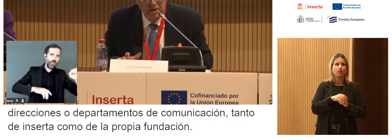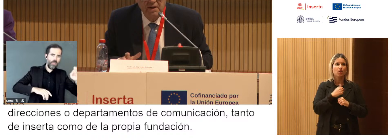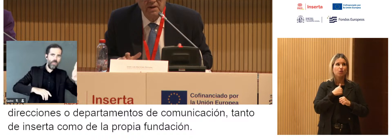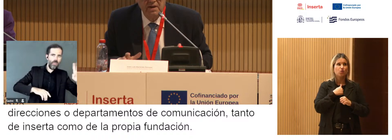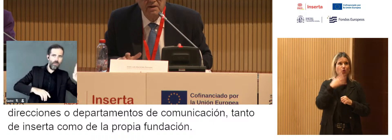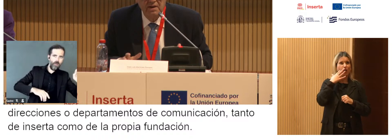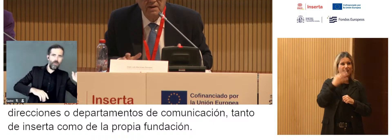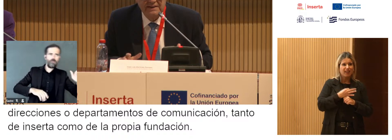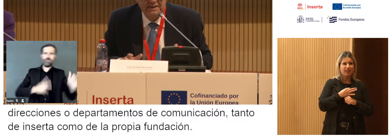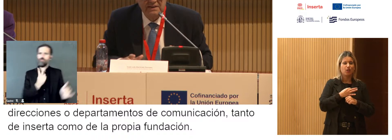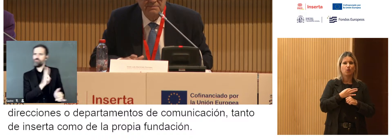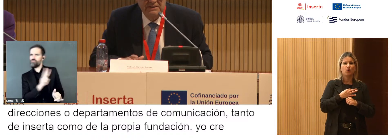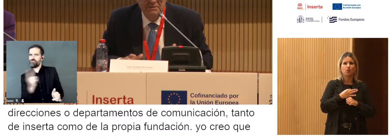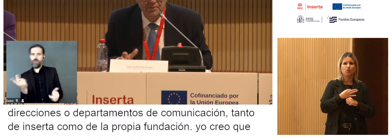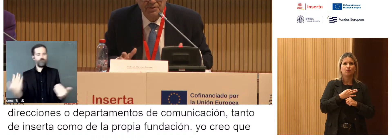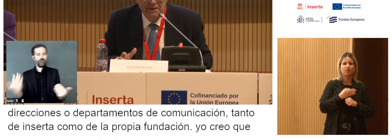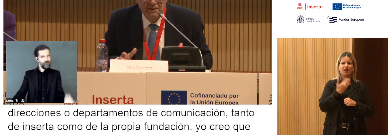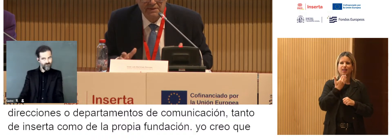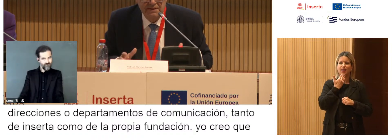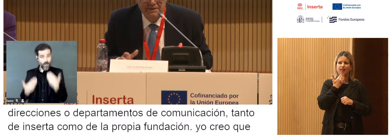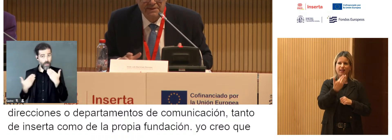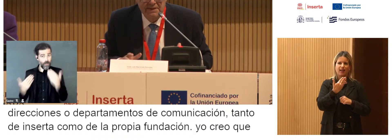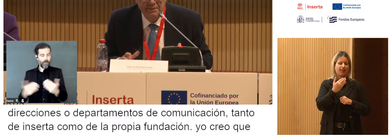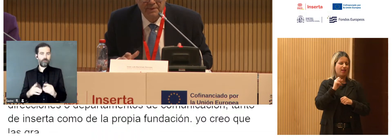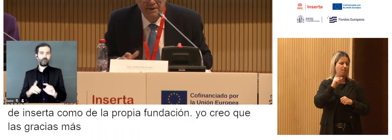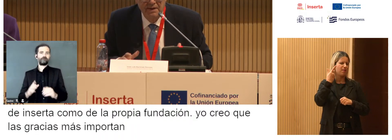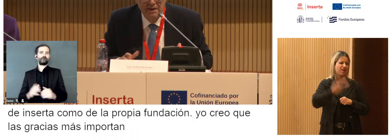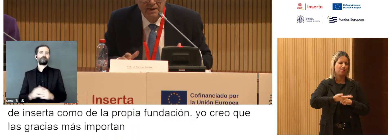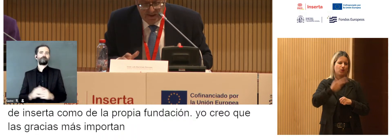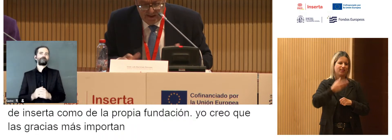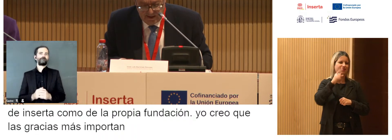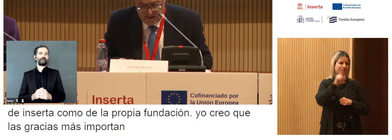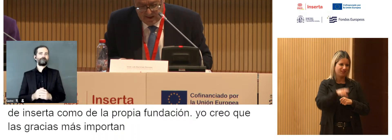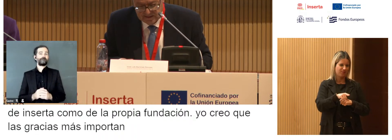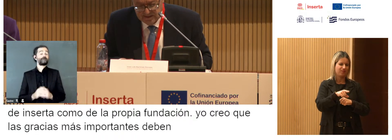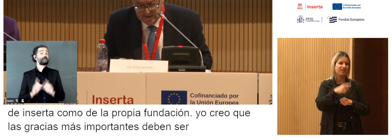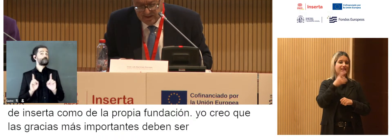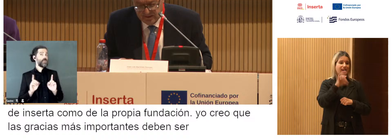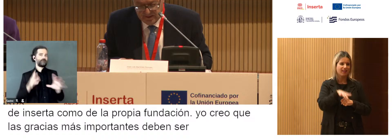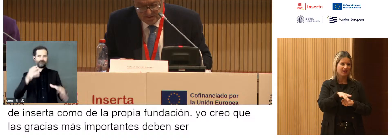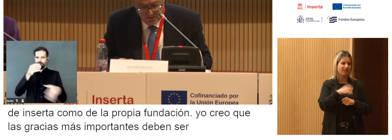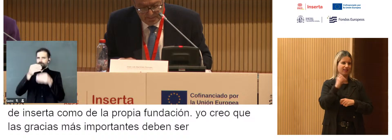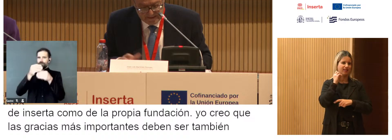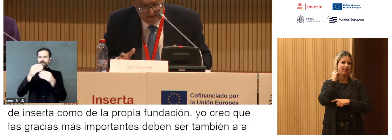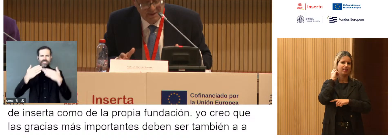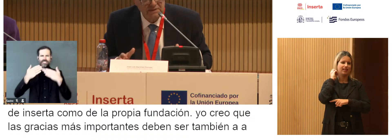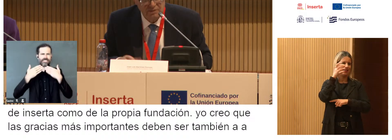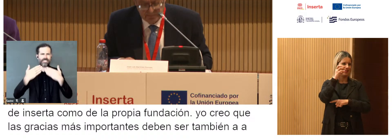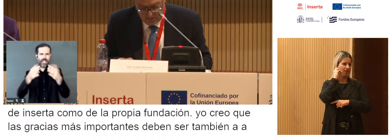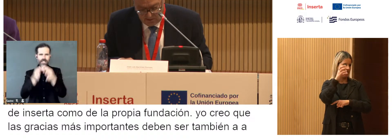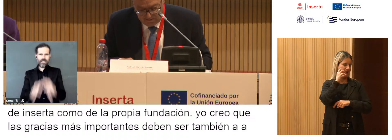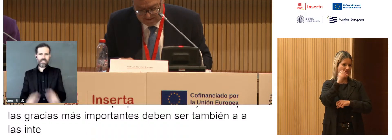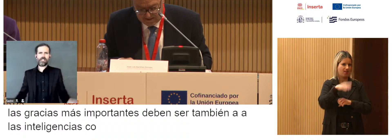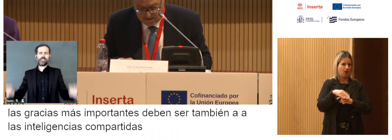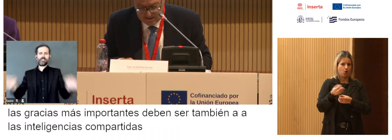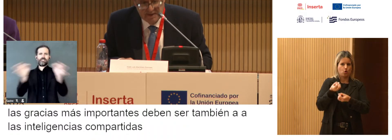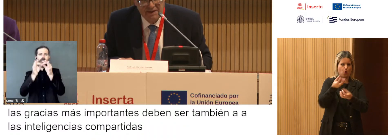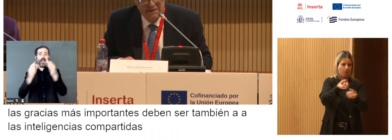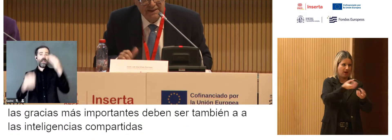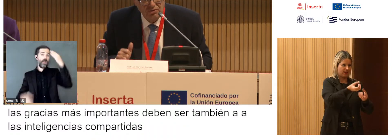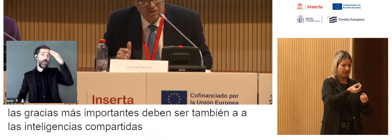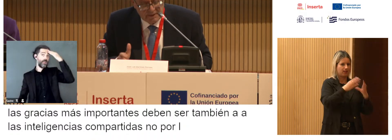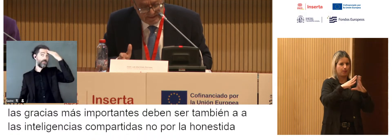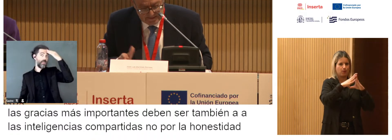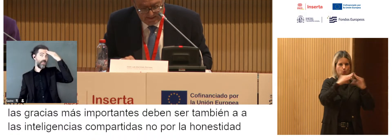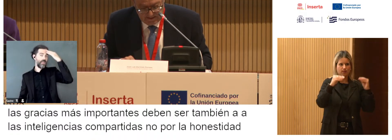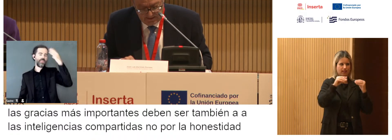Yo creo que las gracias más importantes deben ser también a las inteligencias compartidas, ¿no?, por la honestidad